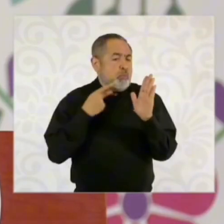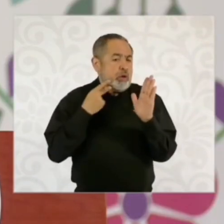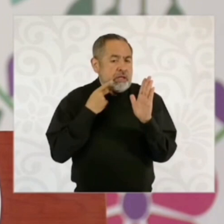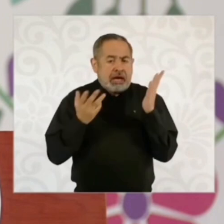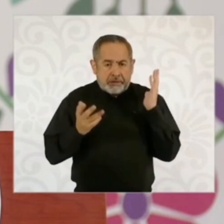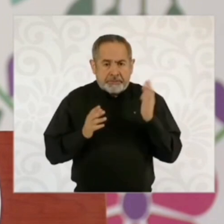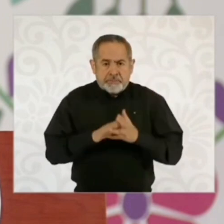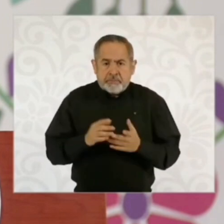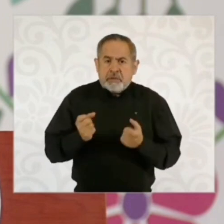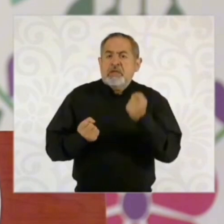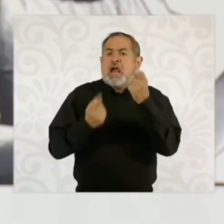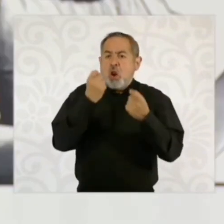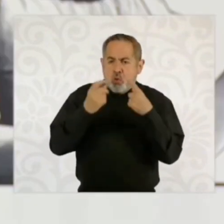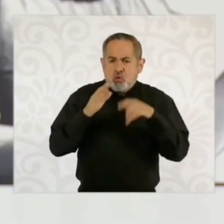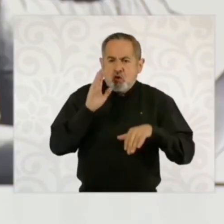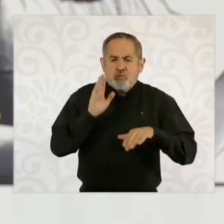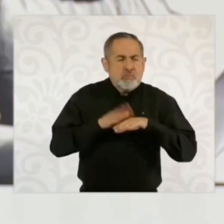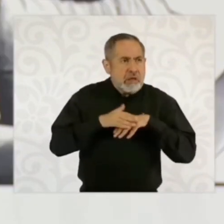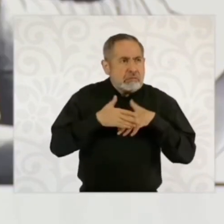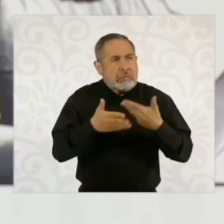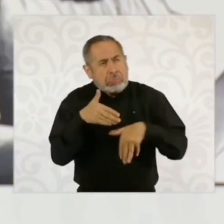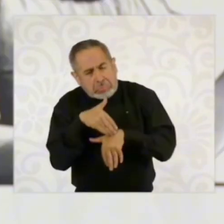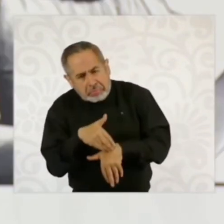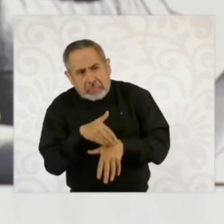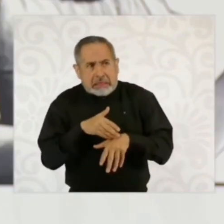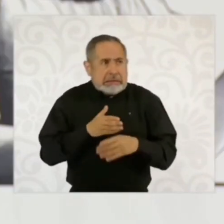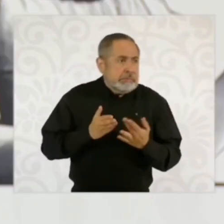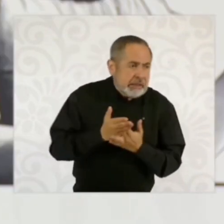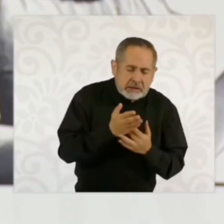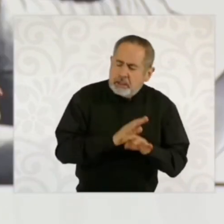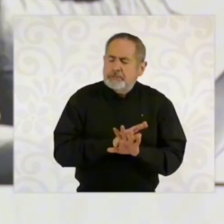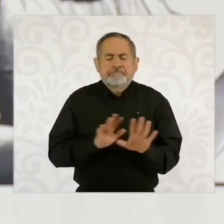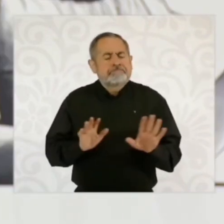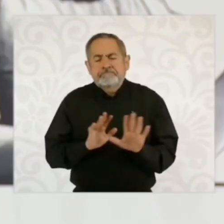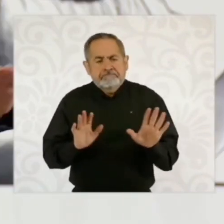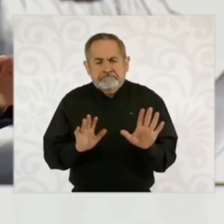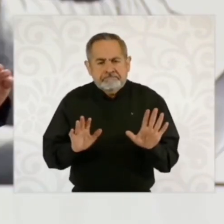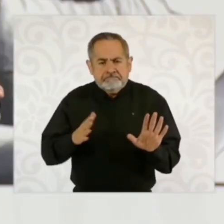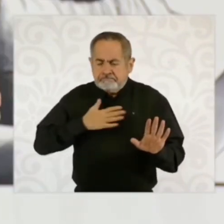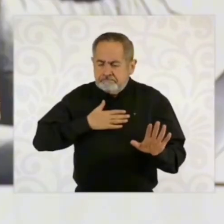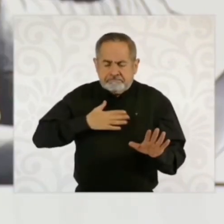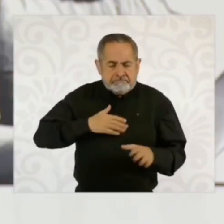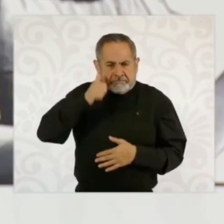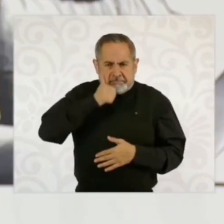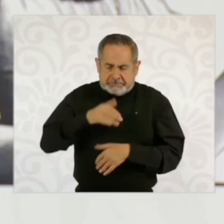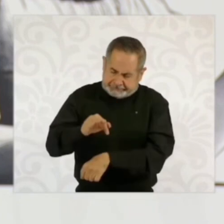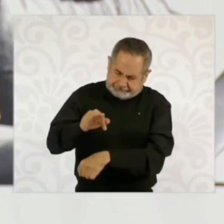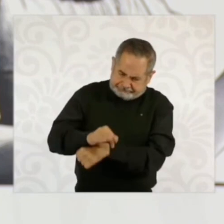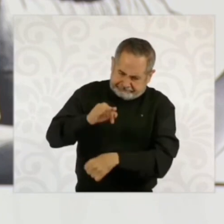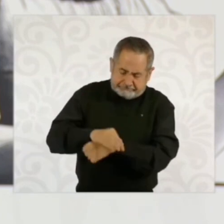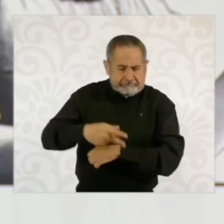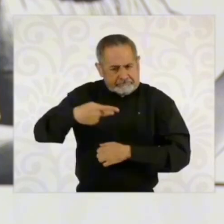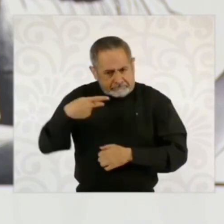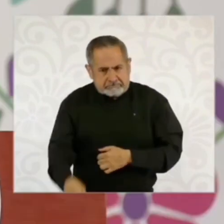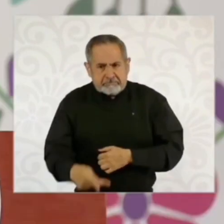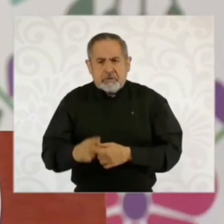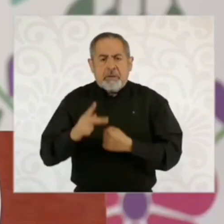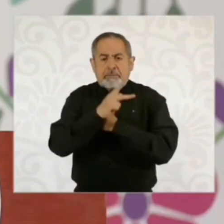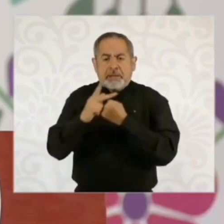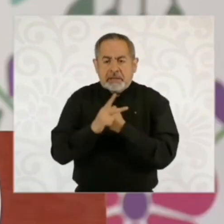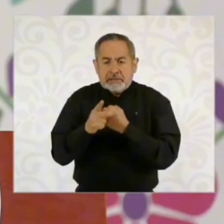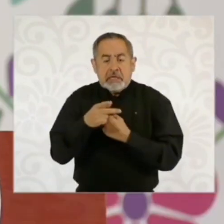han condenado cualquier tipo de violencia y agresión no justificada. Esto no solo en este momento,